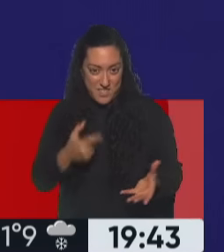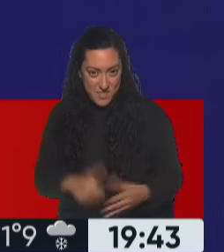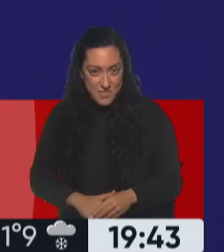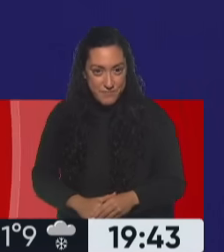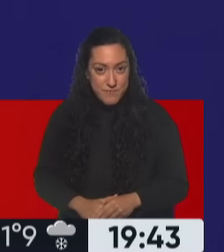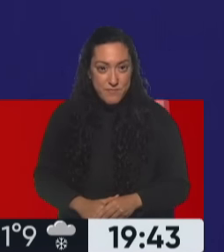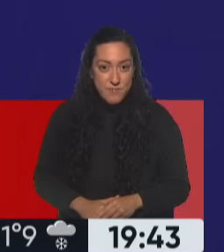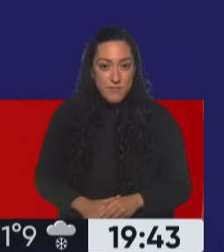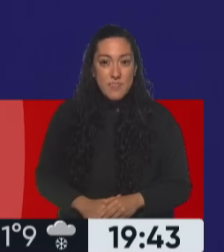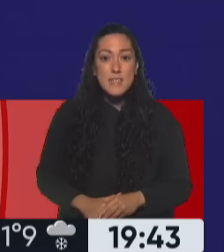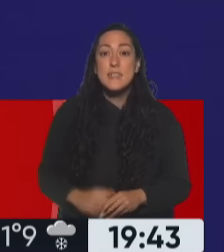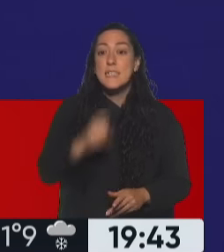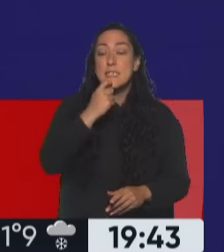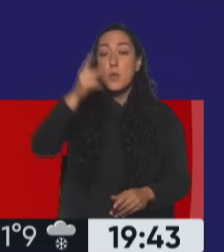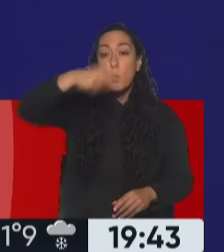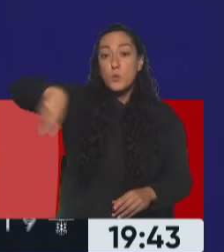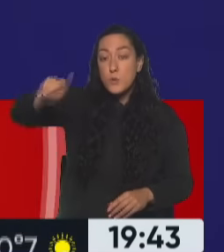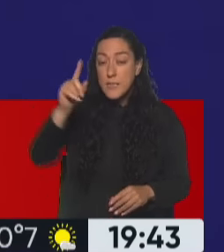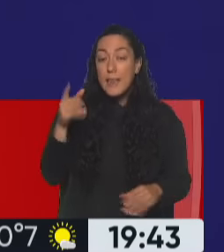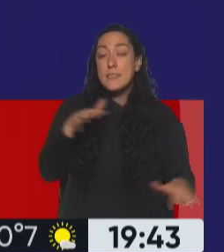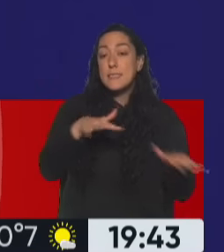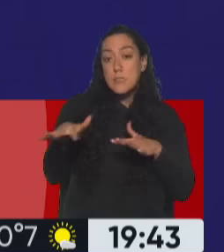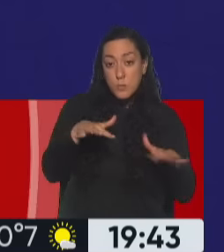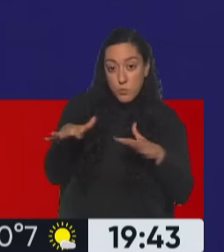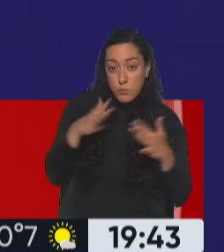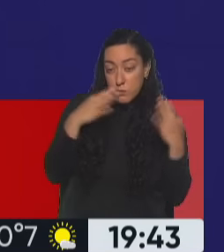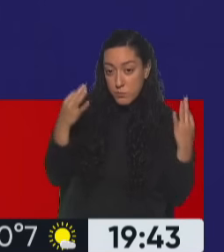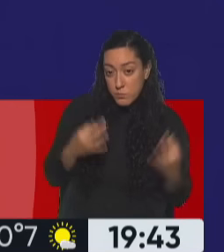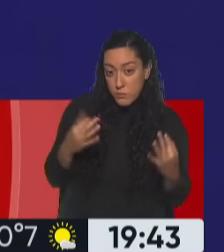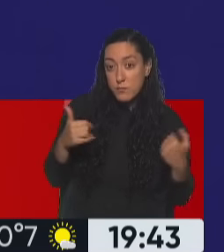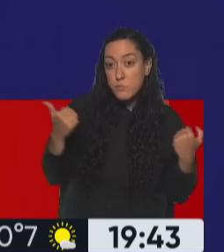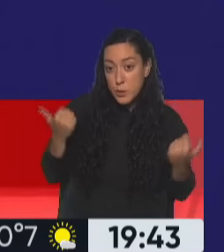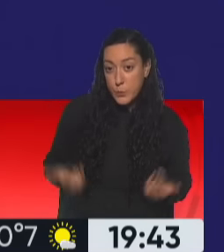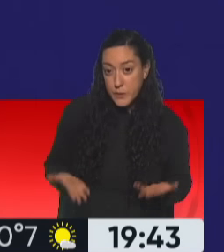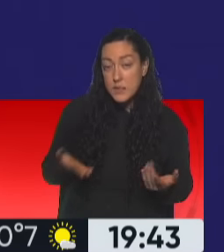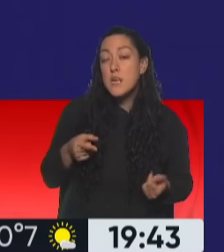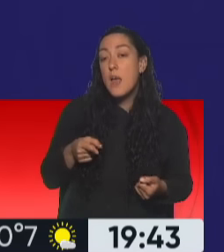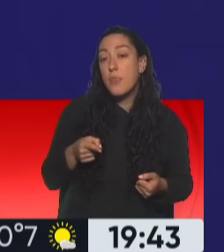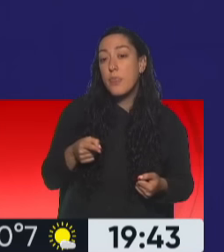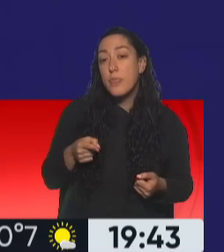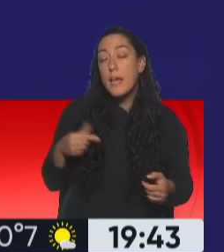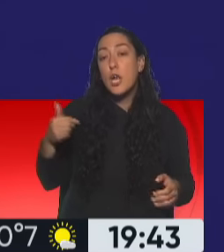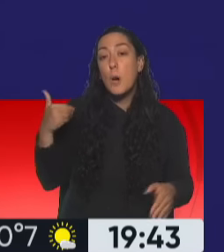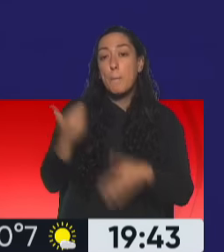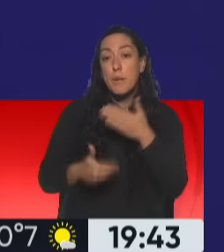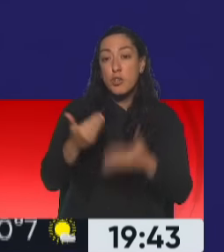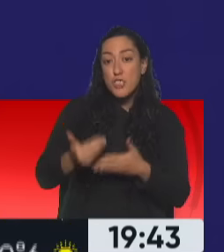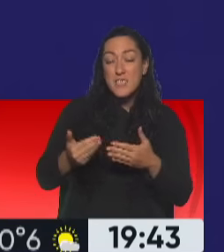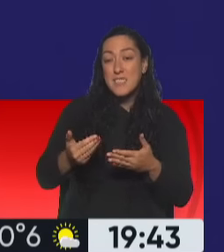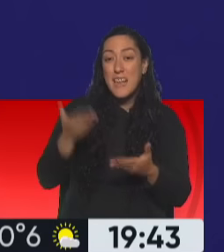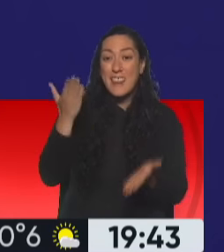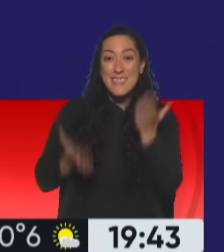Es más, cuando ustedes toman los hechos estilizados de los proceso de estabilización exitoso.